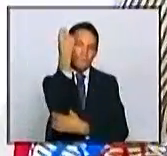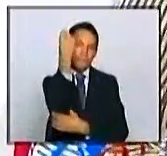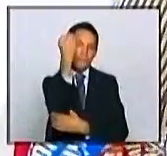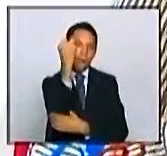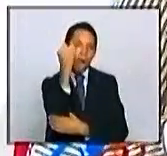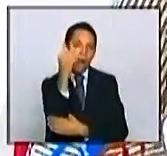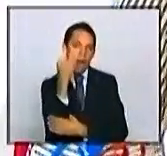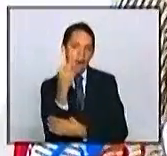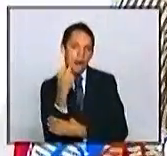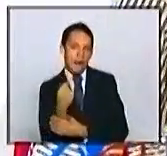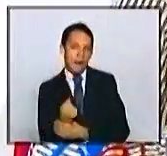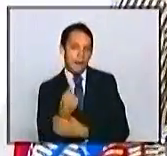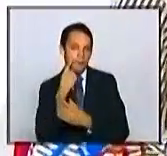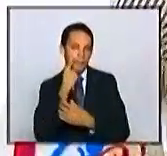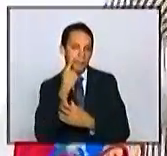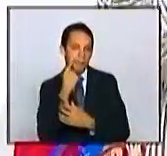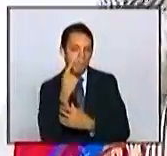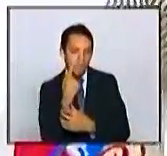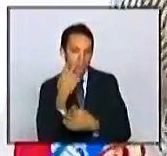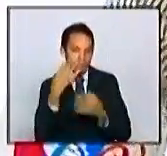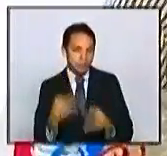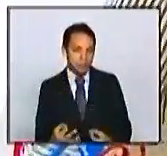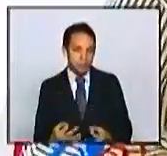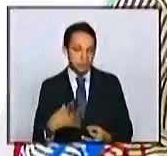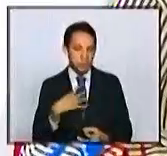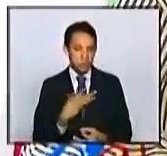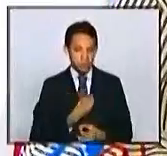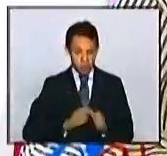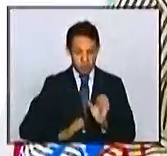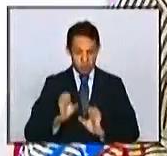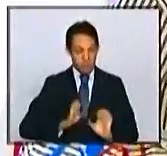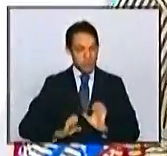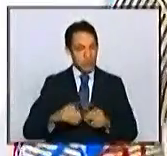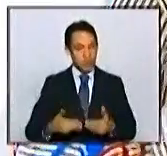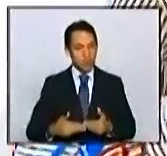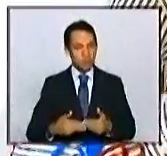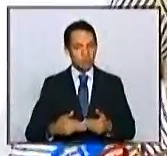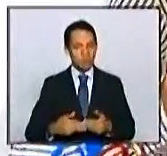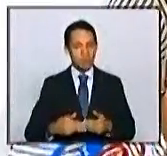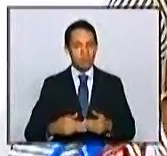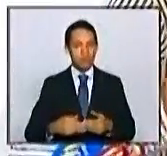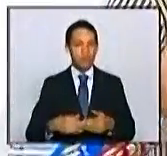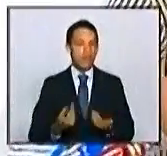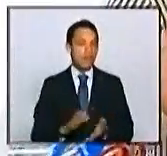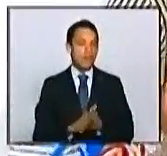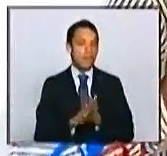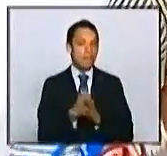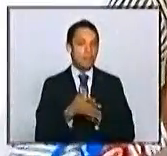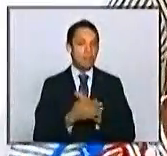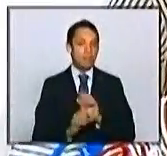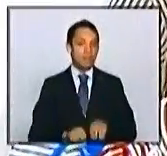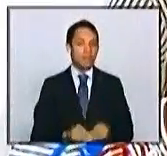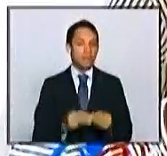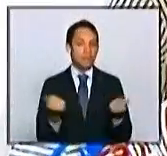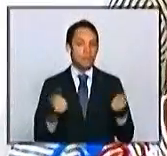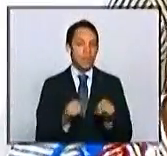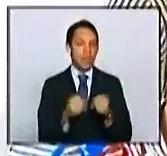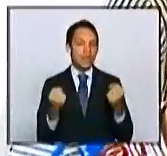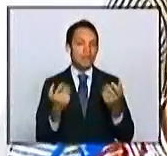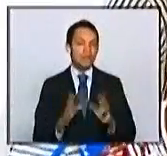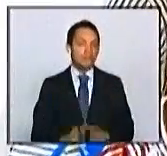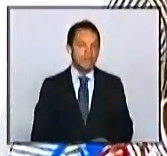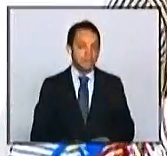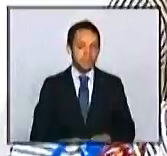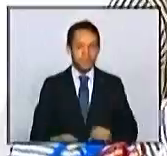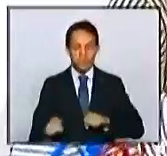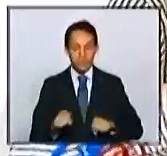está demostrado que el sistema inmune se viene abajo y pues la enfermedad y todo lo que el ser humano tiene en ese momento pues actúa